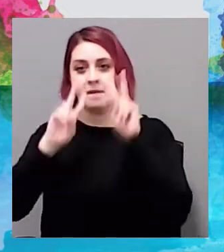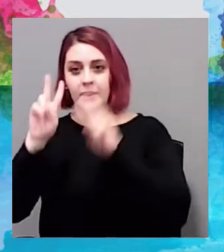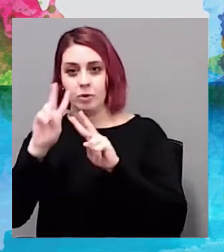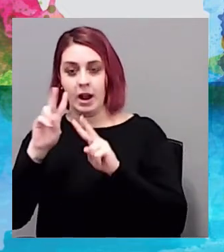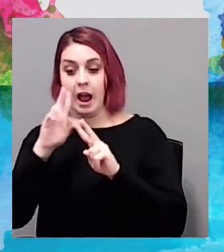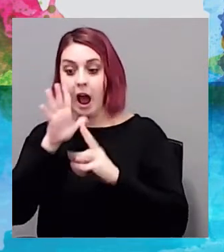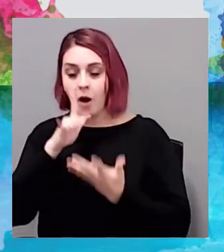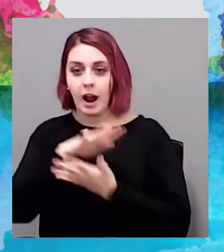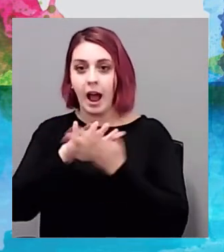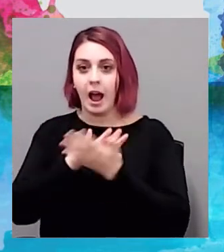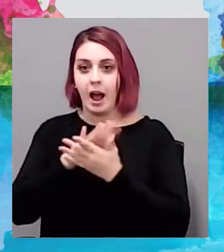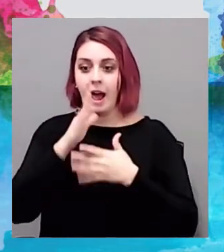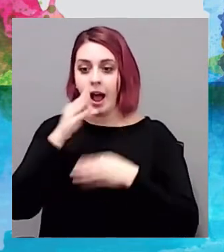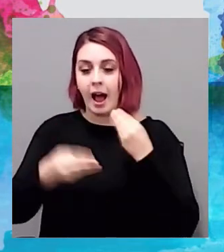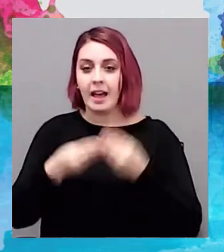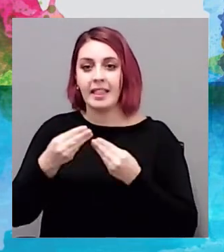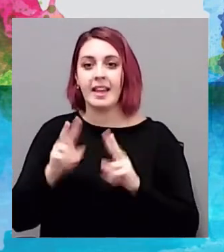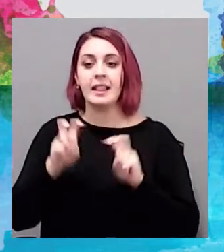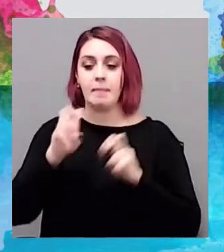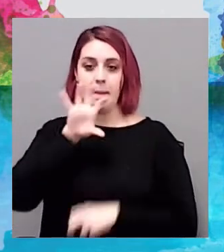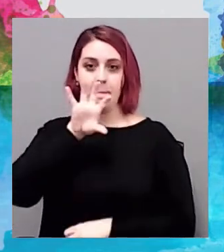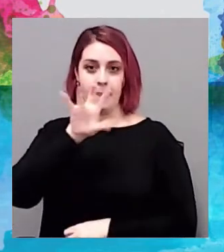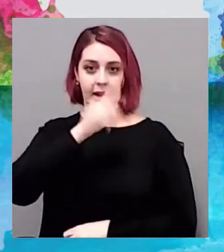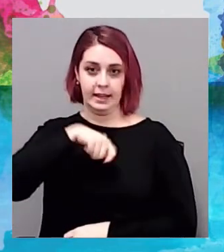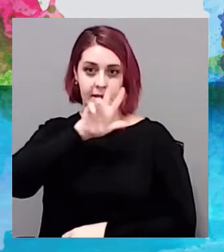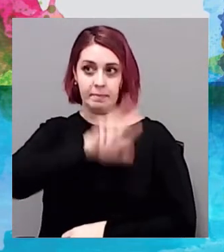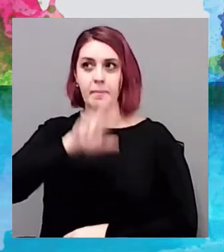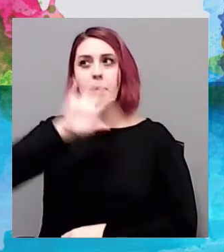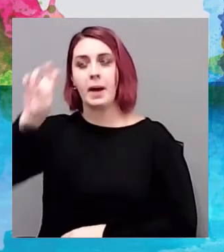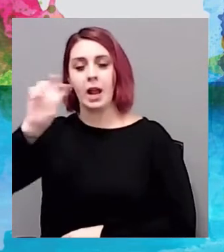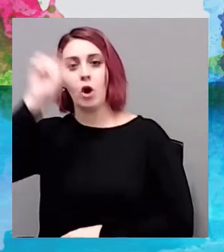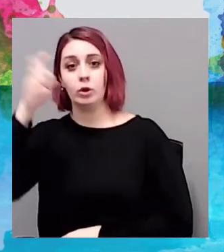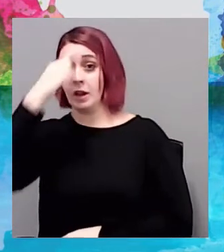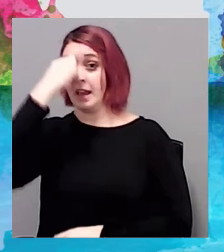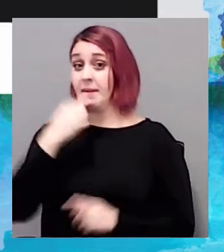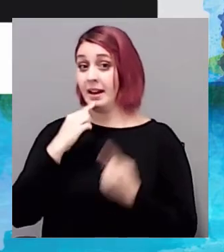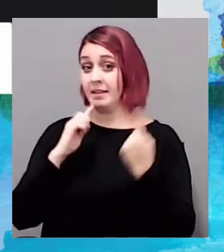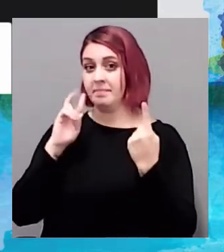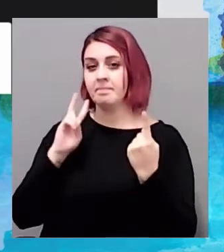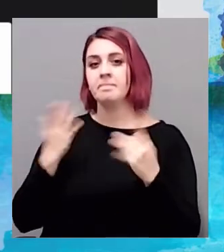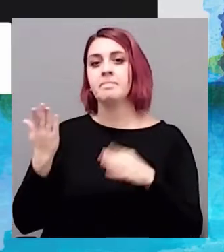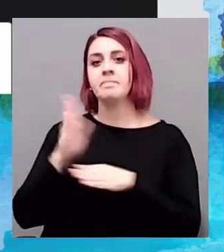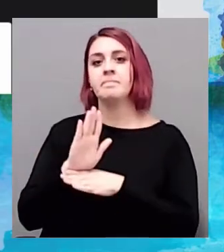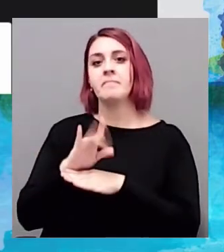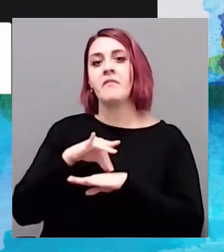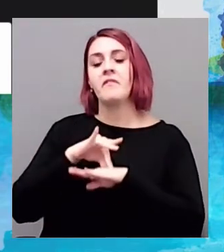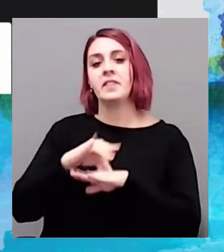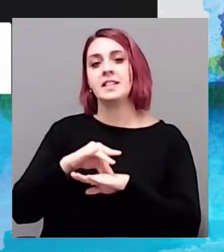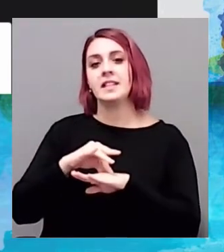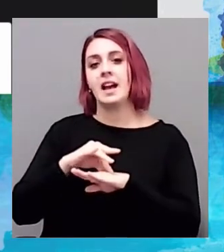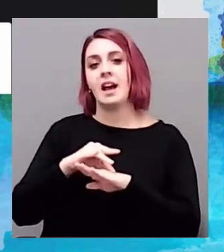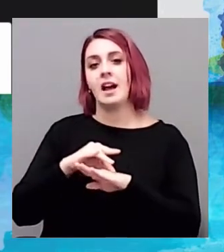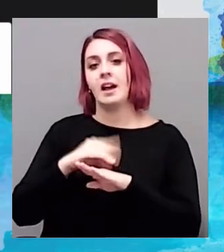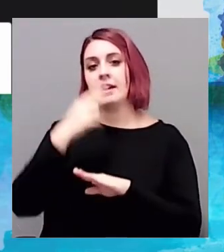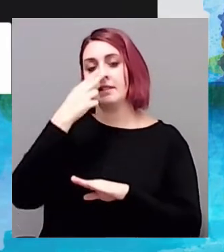haciendo, sobre todo a nivel de nuestro país, pero también en otros. La primera imagen muestra una visita guiada audiodescriptiva con